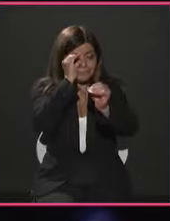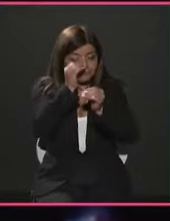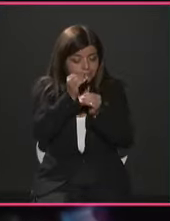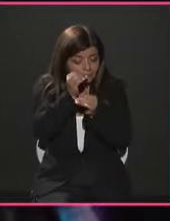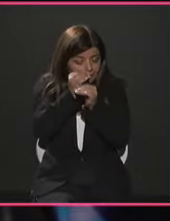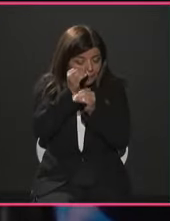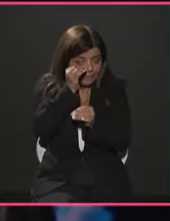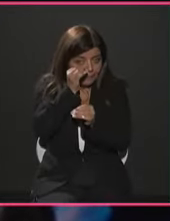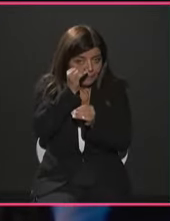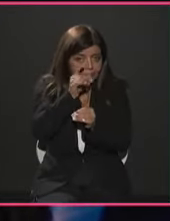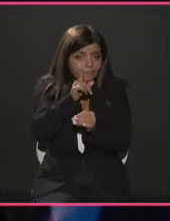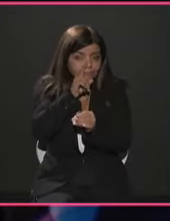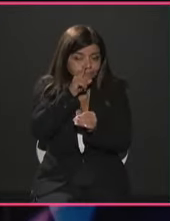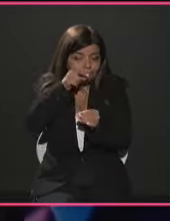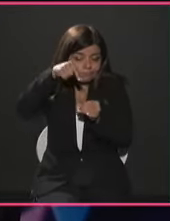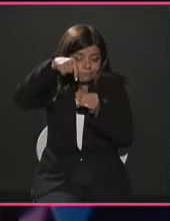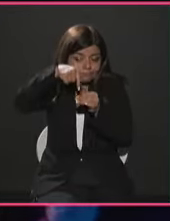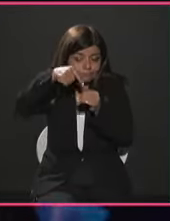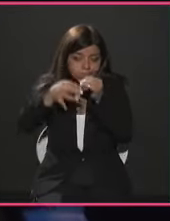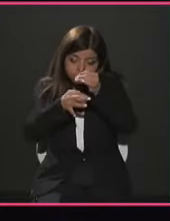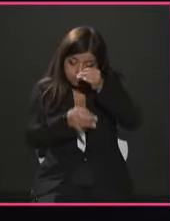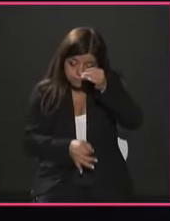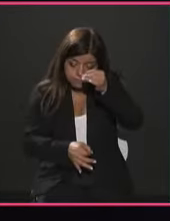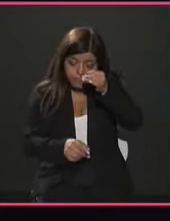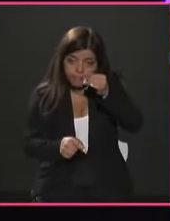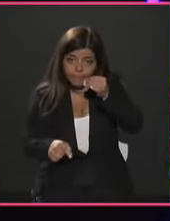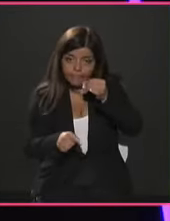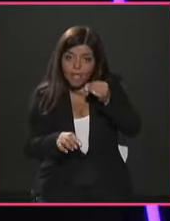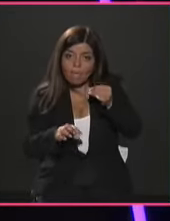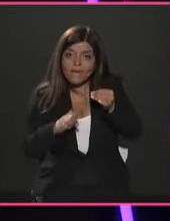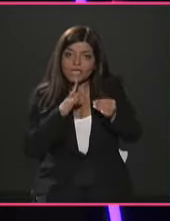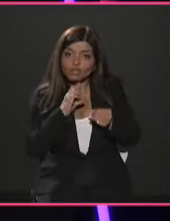contienen patógenos como se mencionó